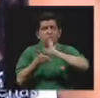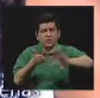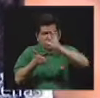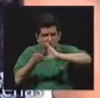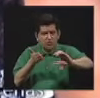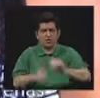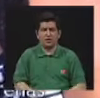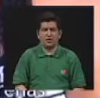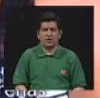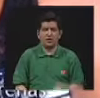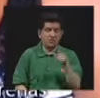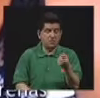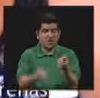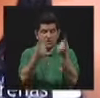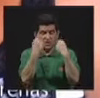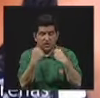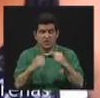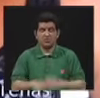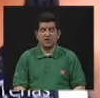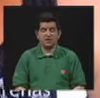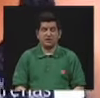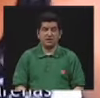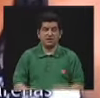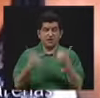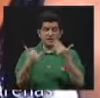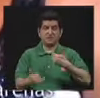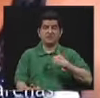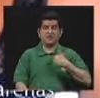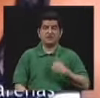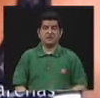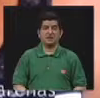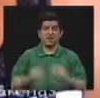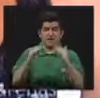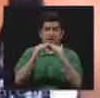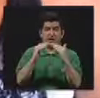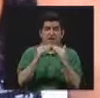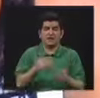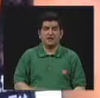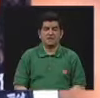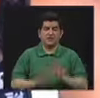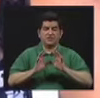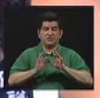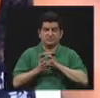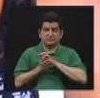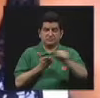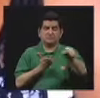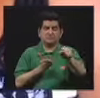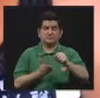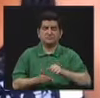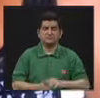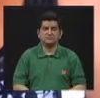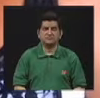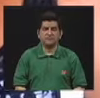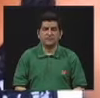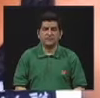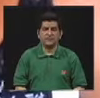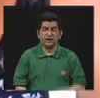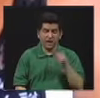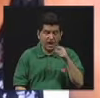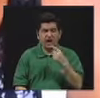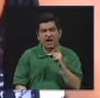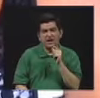escuela, en los colegios, y cuando vienen de la escuela o del colegio ya tenemos la casita botada. Entonces, por